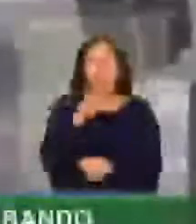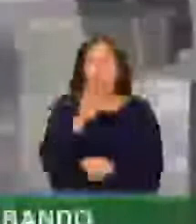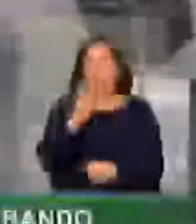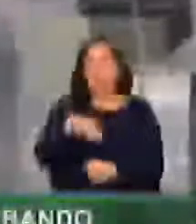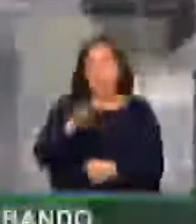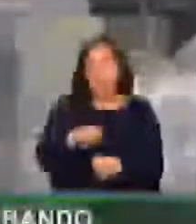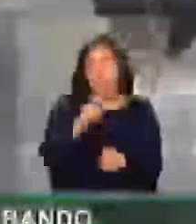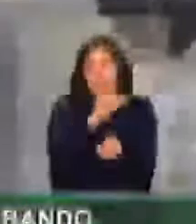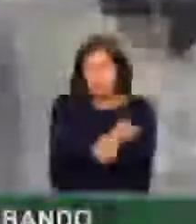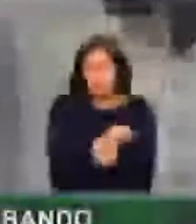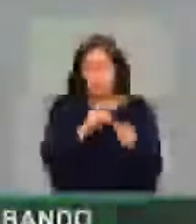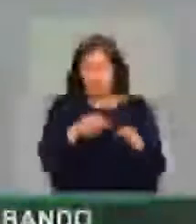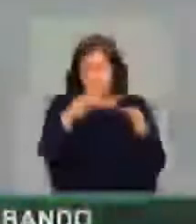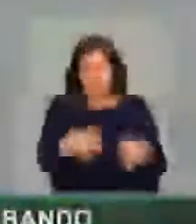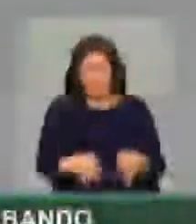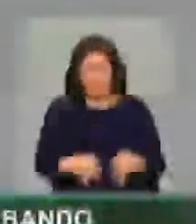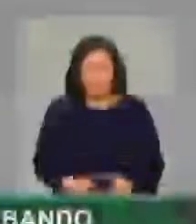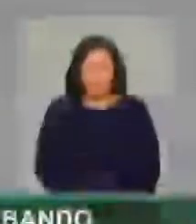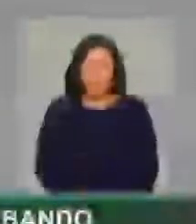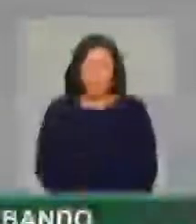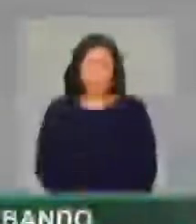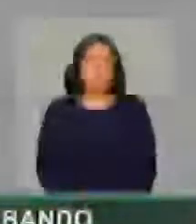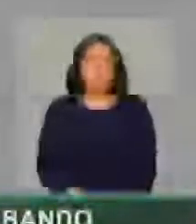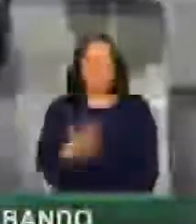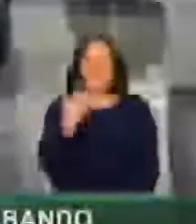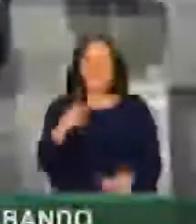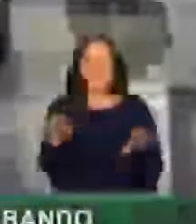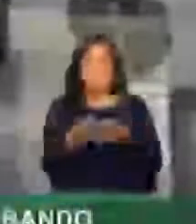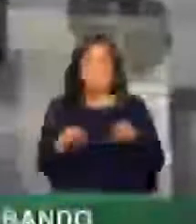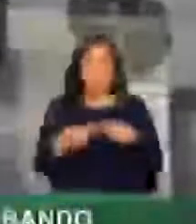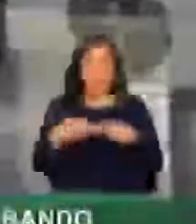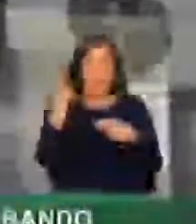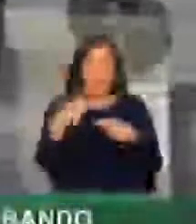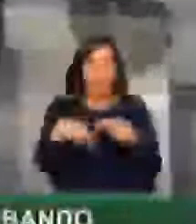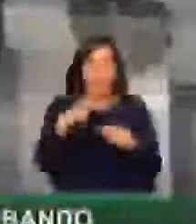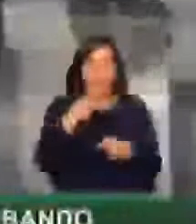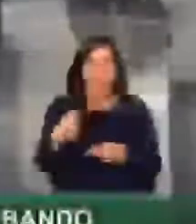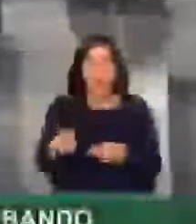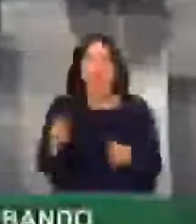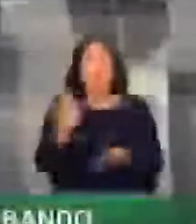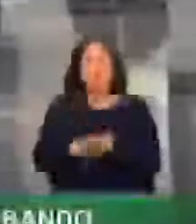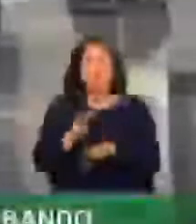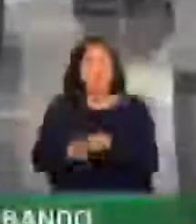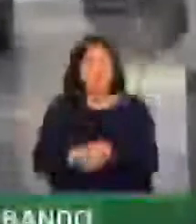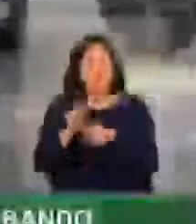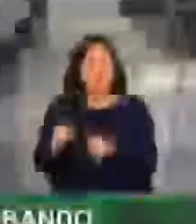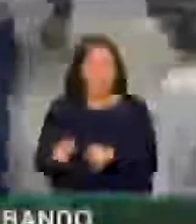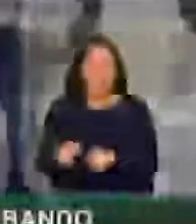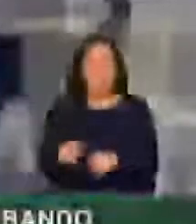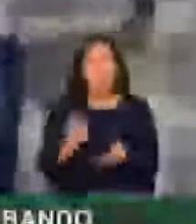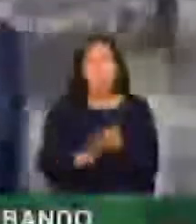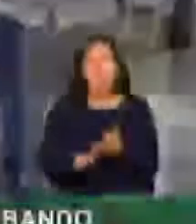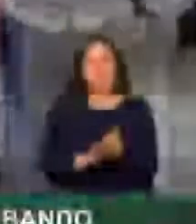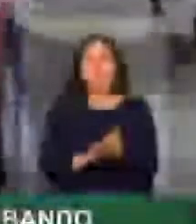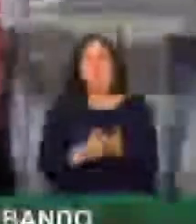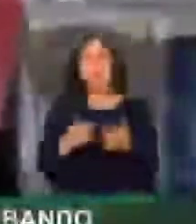de penitenciaría de cumplimiento efectivo. A 3 funcionarios de aduanas se los condenó como autores penalmente responsables de reiterados